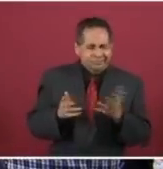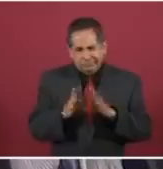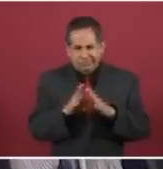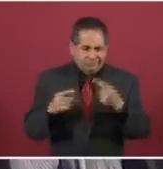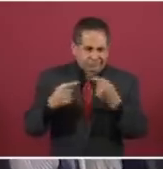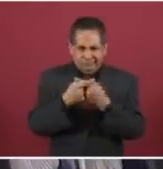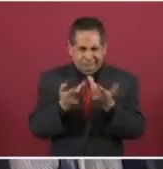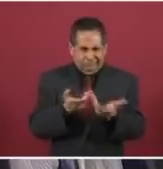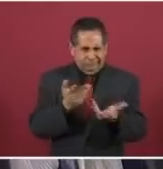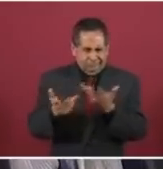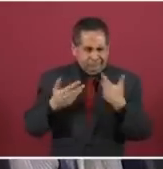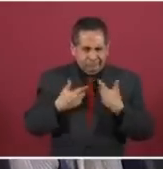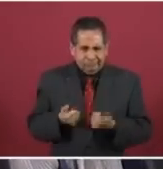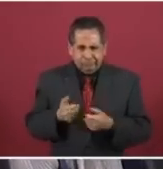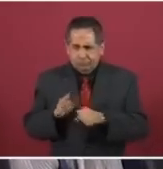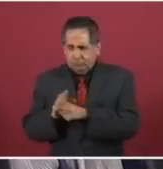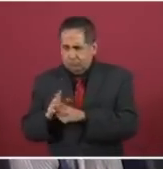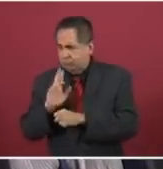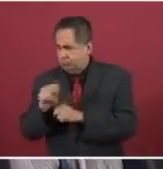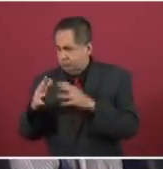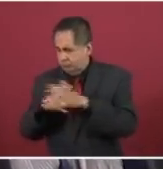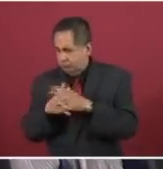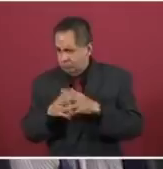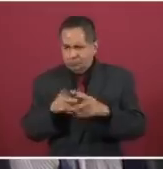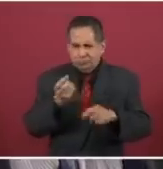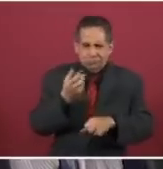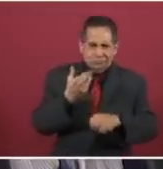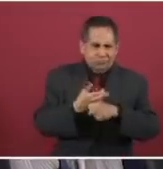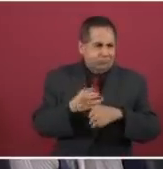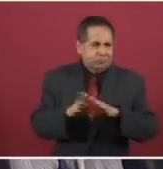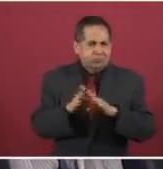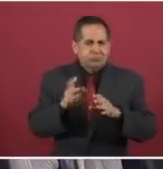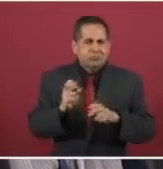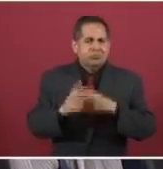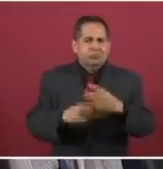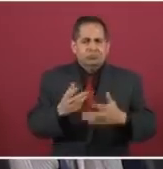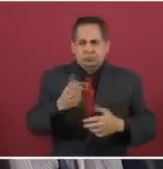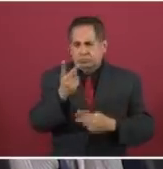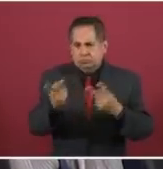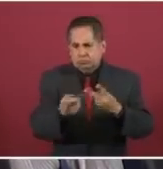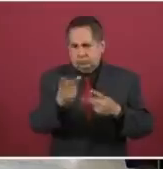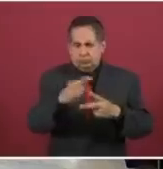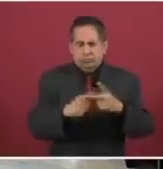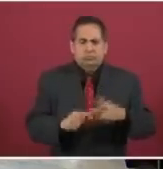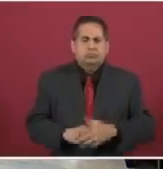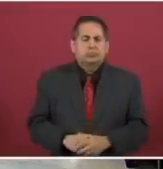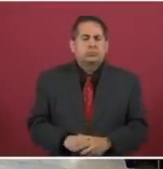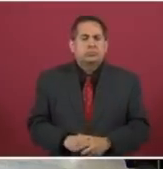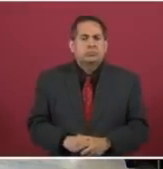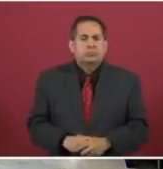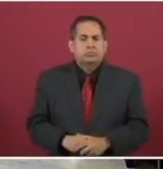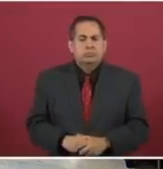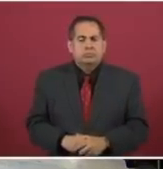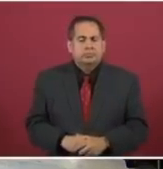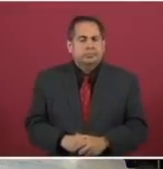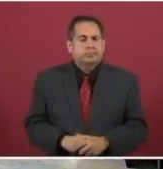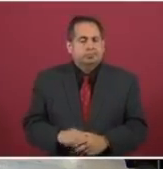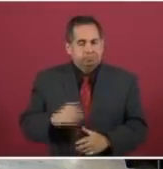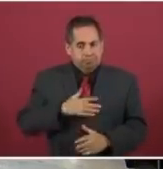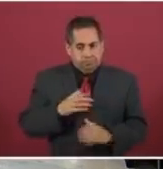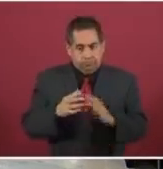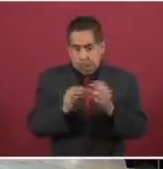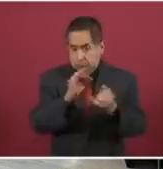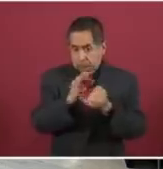El presidente Andrés Manuel López Obrador sostuvo que el país no está en guerra con la delincuencia y aseguró que su estrategia es